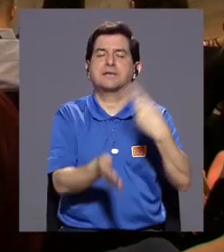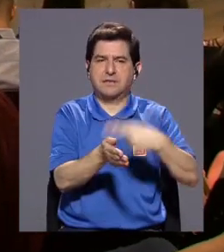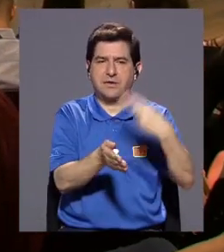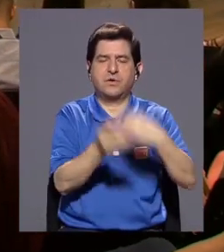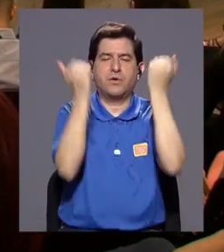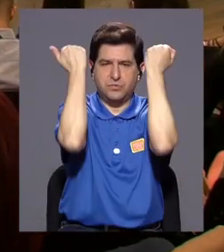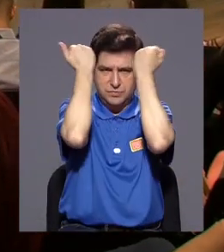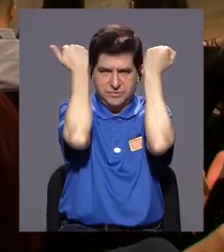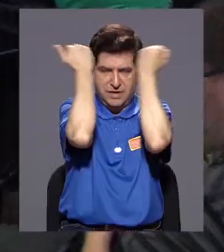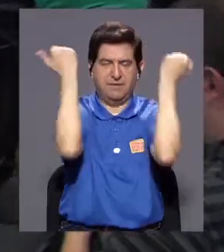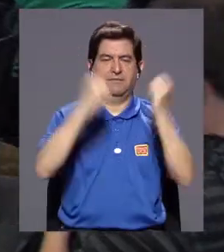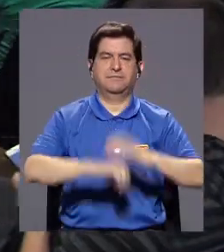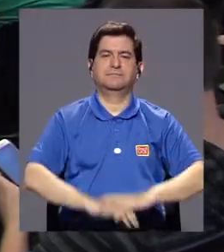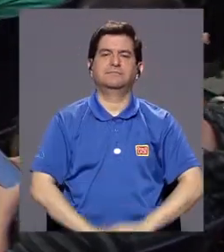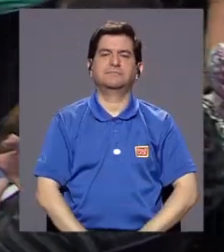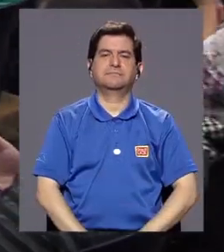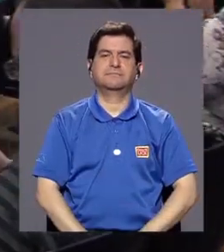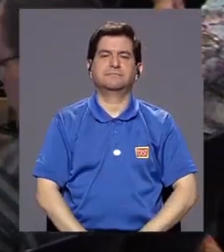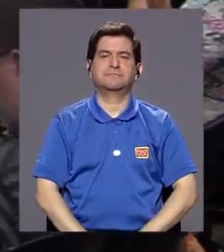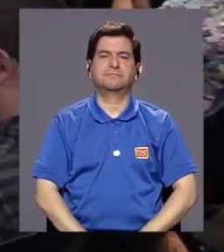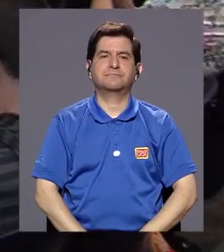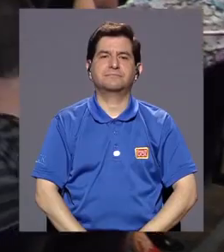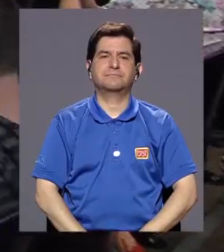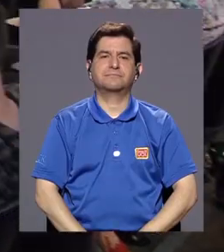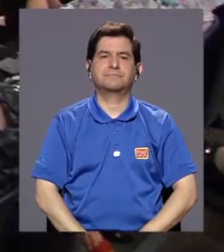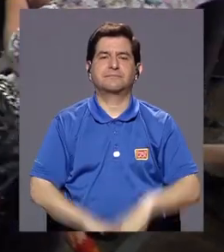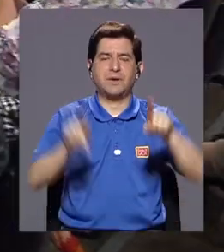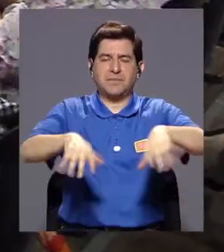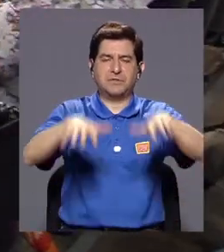en los hospitales psiquiátricos.